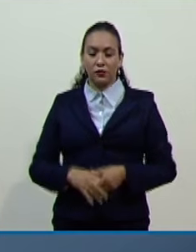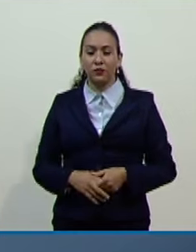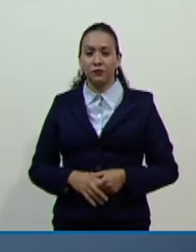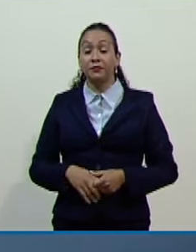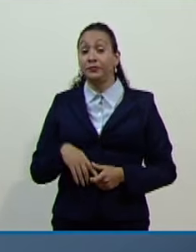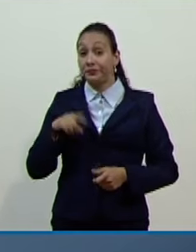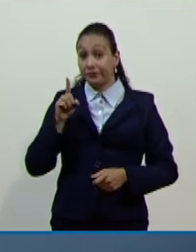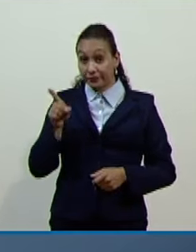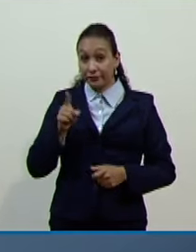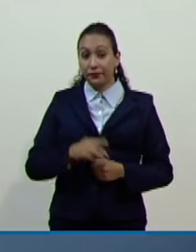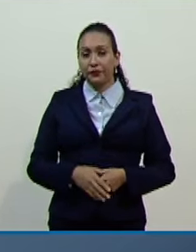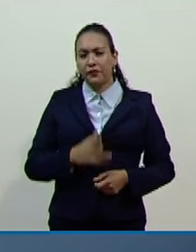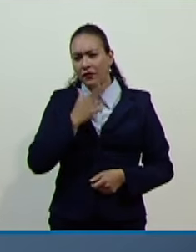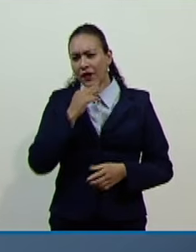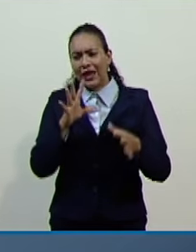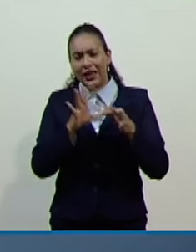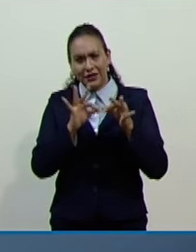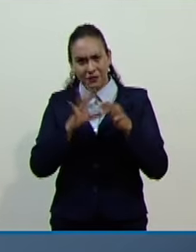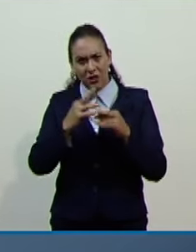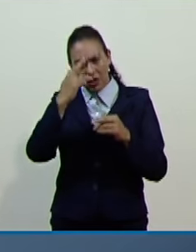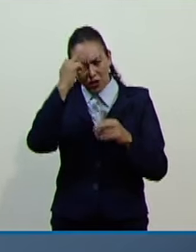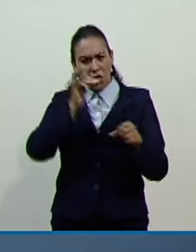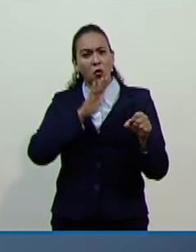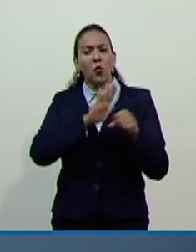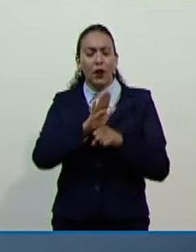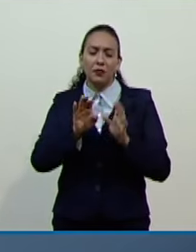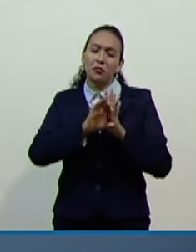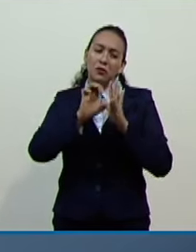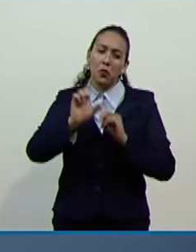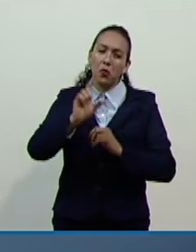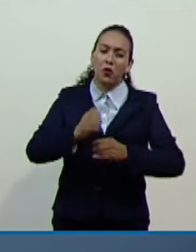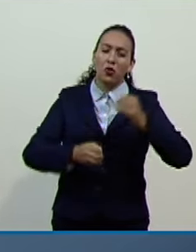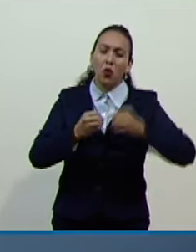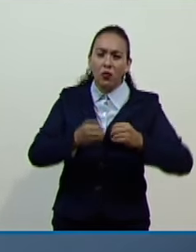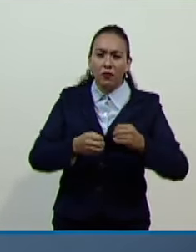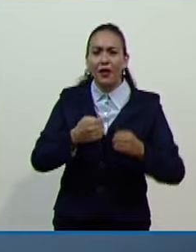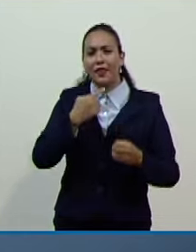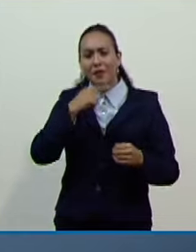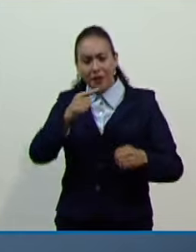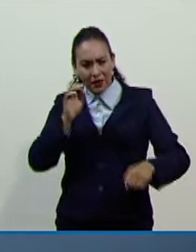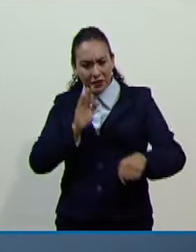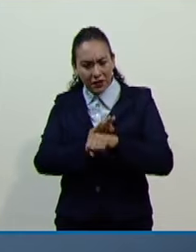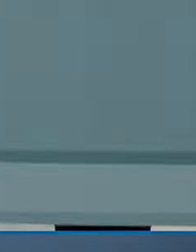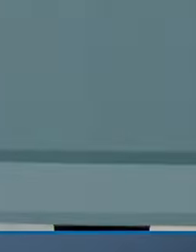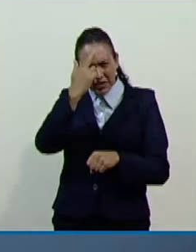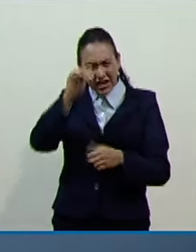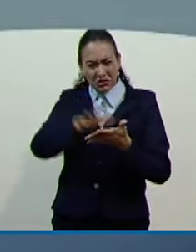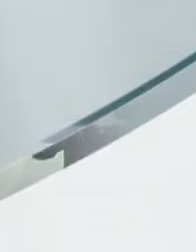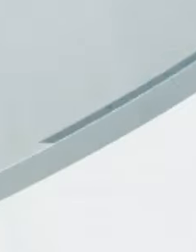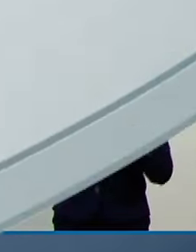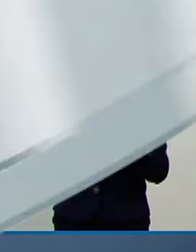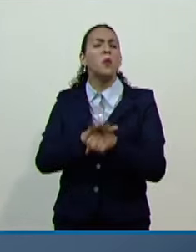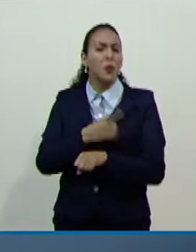Martínez Hernández explicó las razones que llevan a un tribunal a desechar una demanda de amparo.